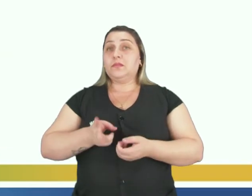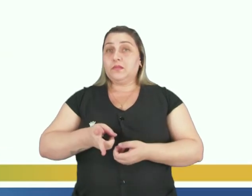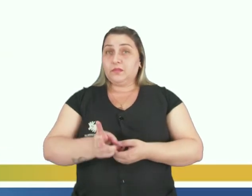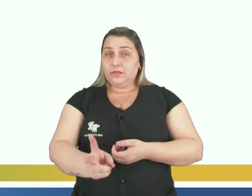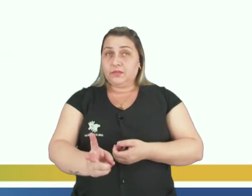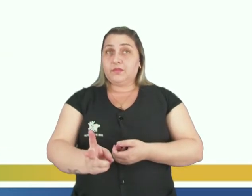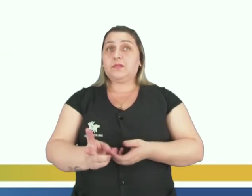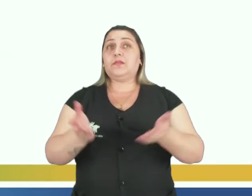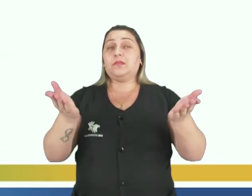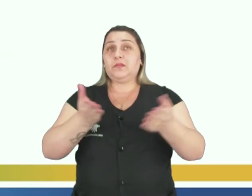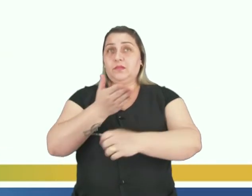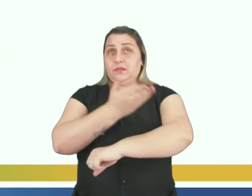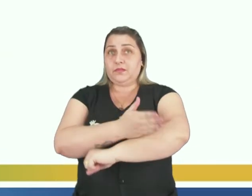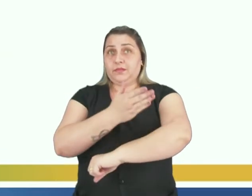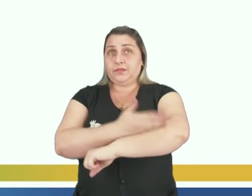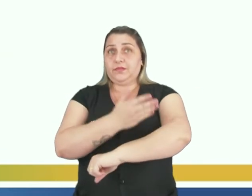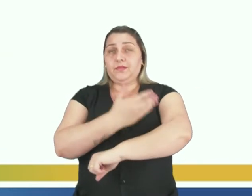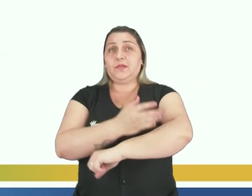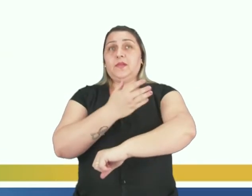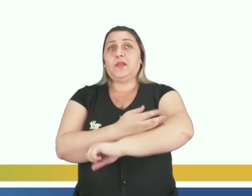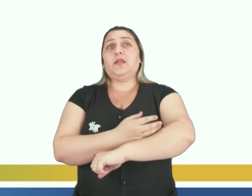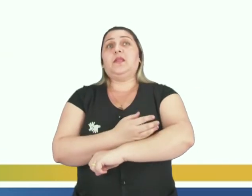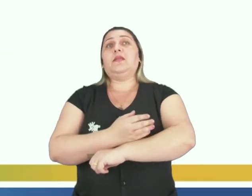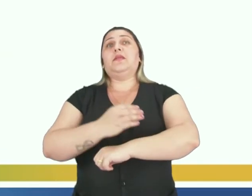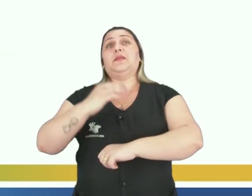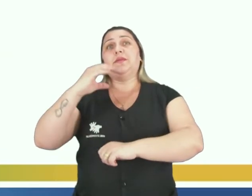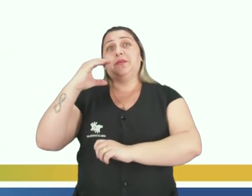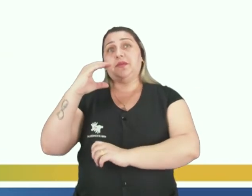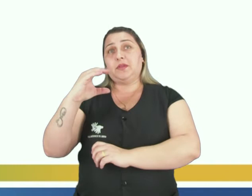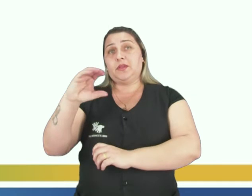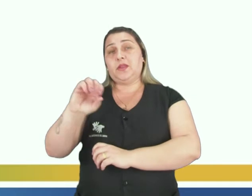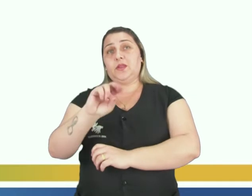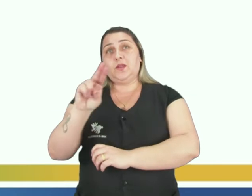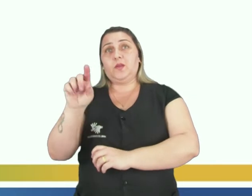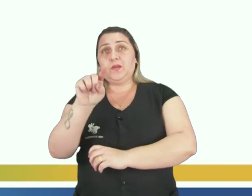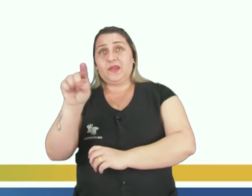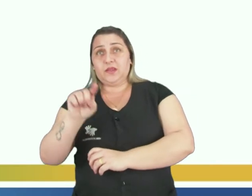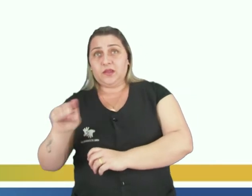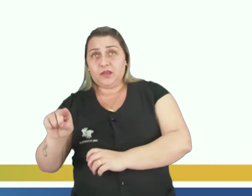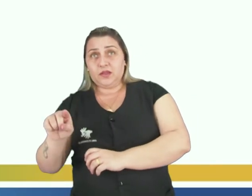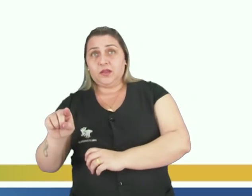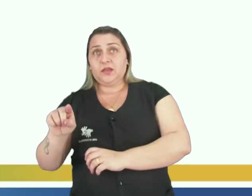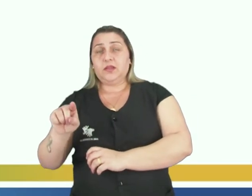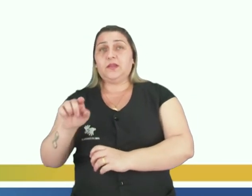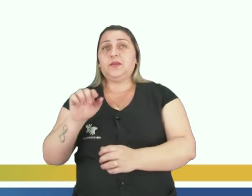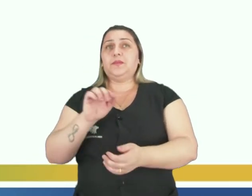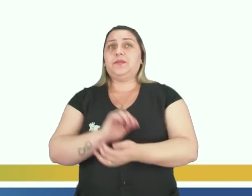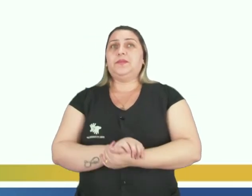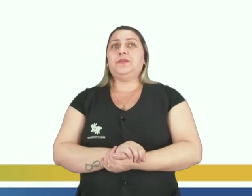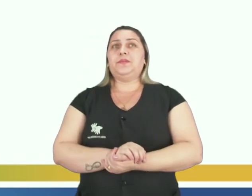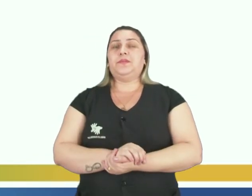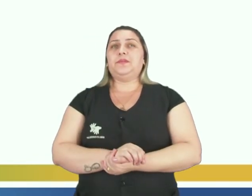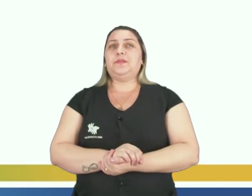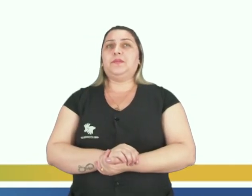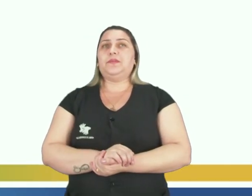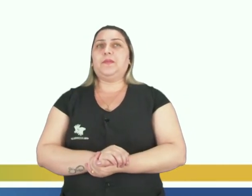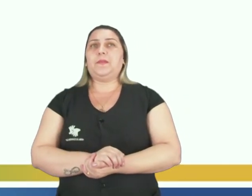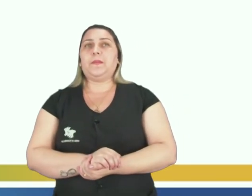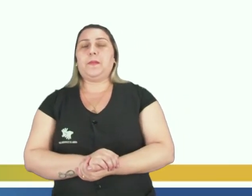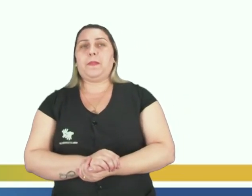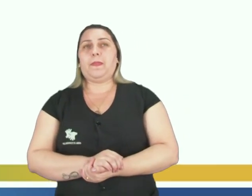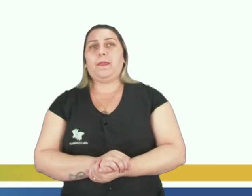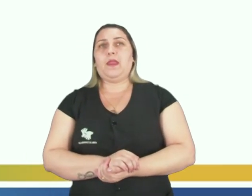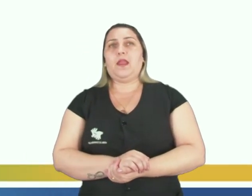Seguimos, ahora vamos a practicar la pronuncia del cesseo, del do cesseo de la lengua española. Primero, yo tengo la